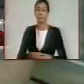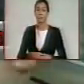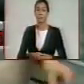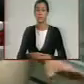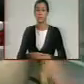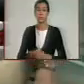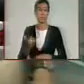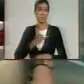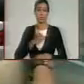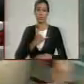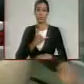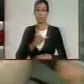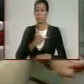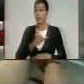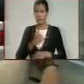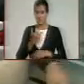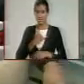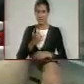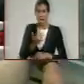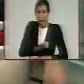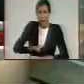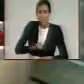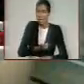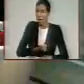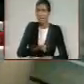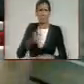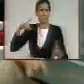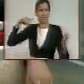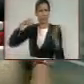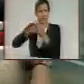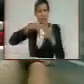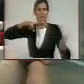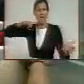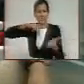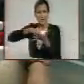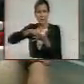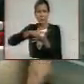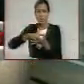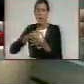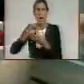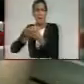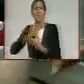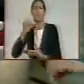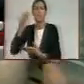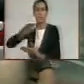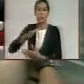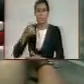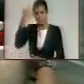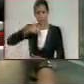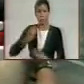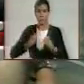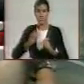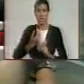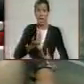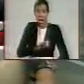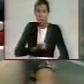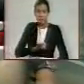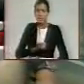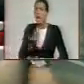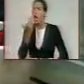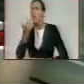parte de sus compañeros que habían muerto, la tragedia aquella de los Andes, ¿no? De los sobrevivientes de los Andes. En